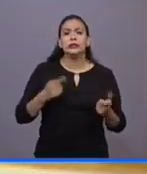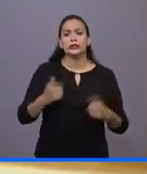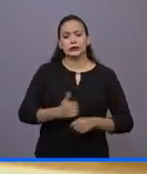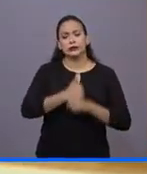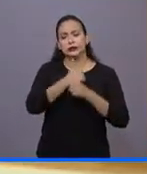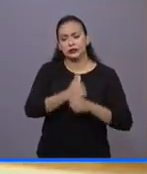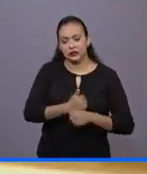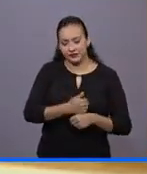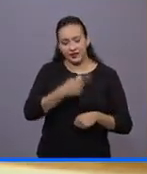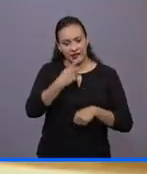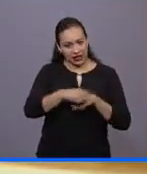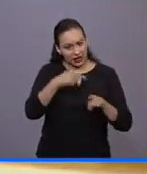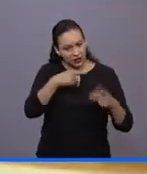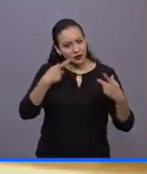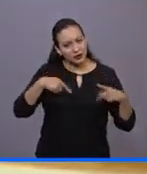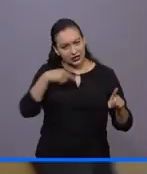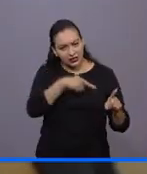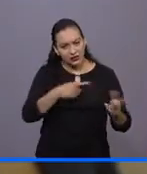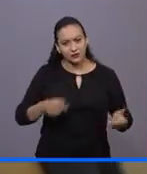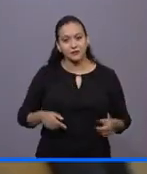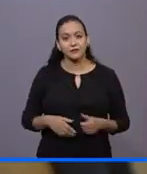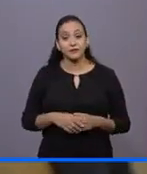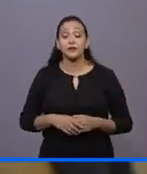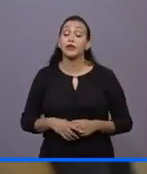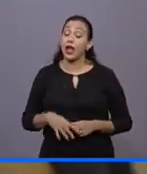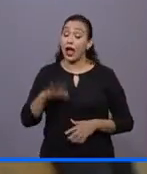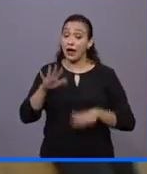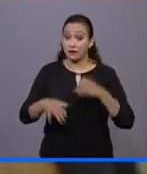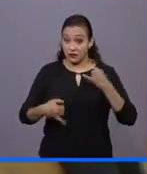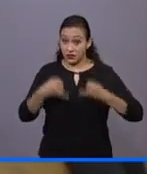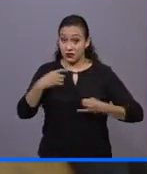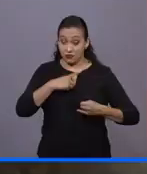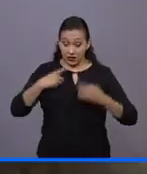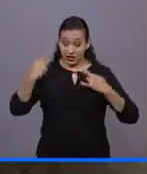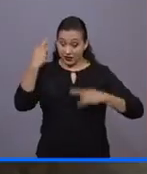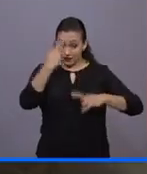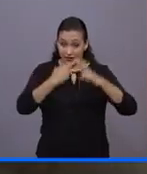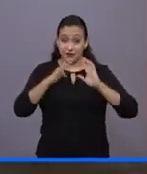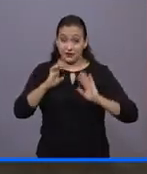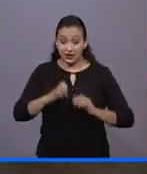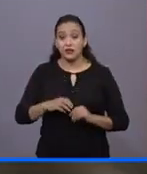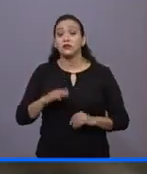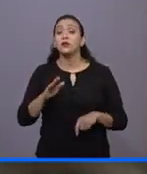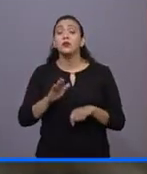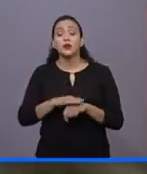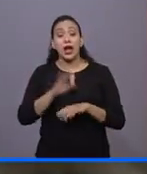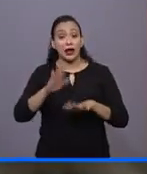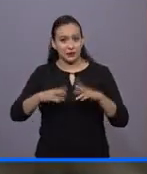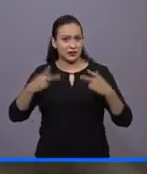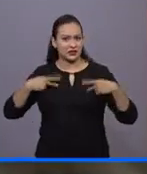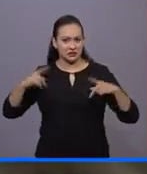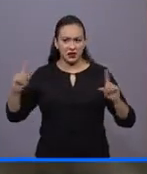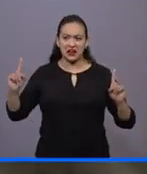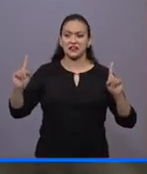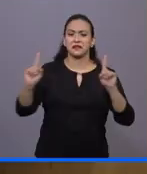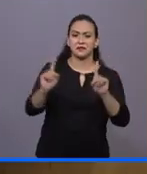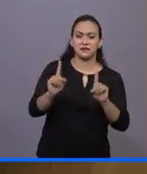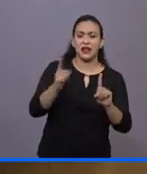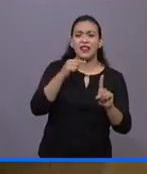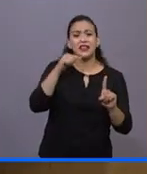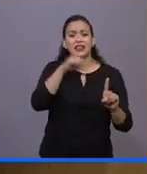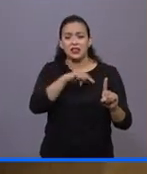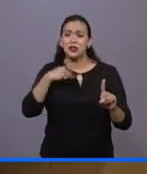una afectación a su dignidad. Casos en que el juzgador debe valorar si los pactos revelan un desequilibrio que implique un